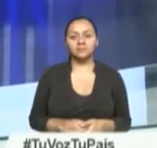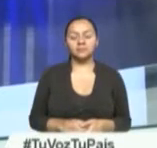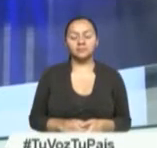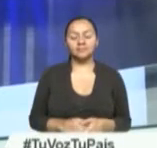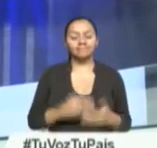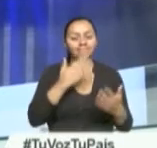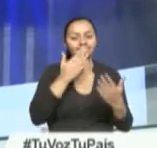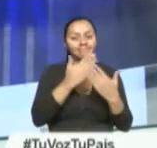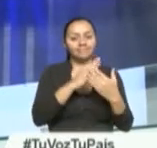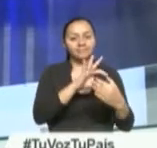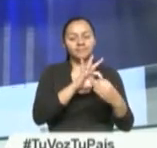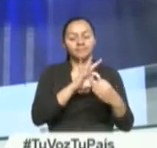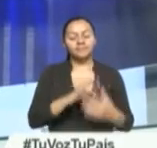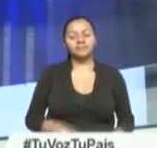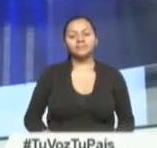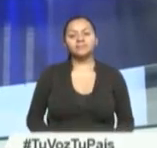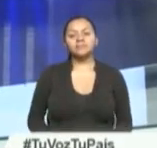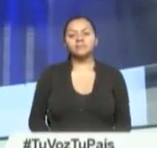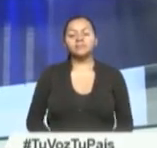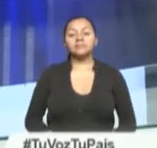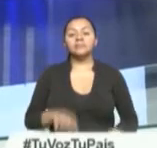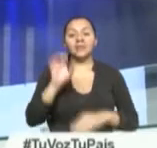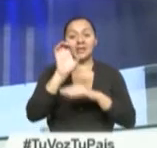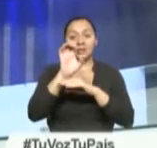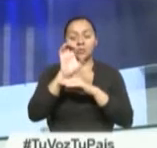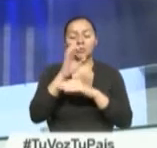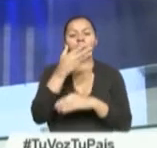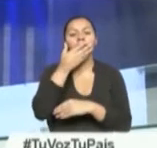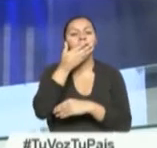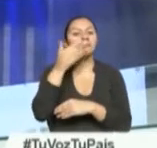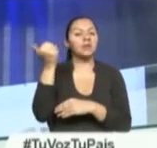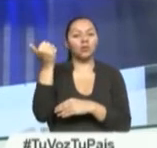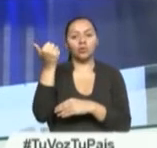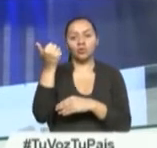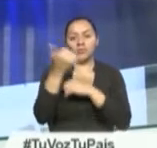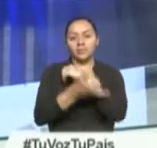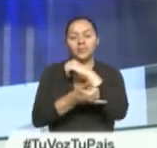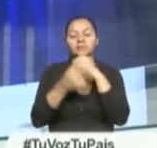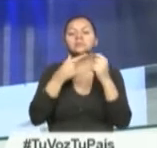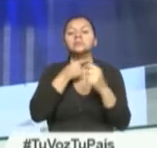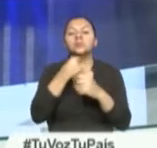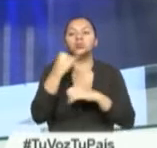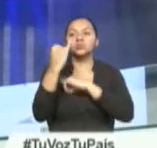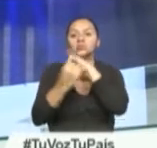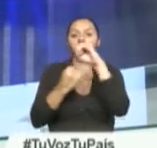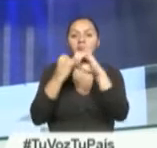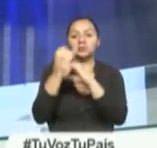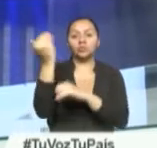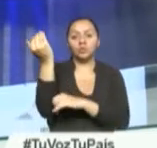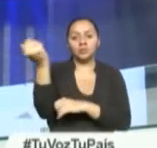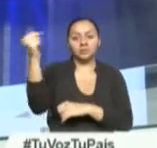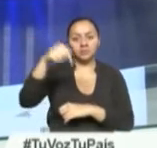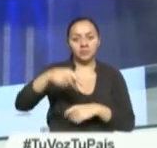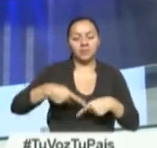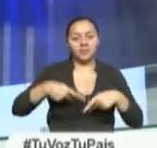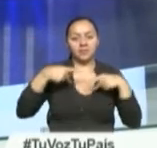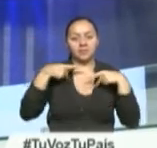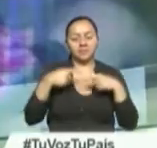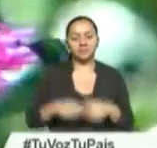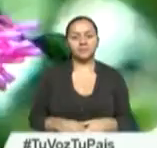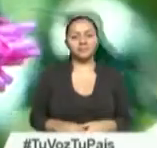Muchas gracias, Carolina. Ecuador se perfila como uno de los mejores países para extranjeros retirados. Veamos la siguiente nota.